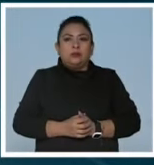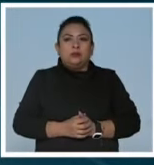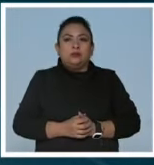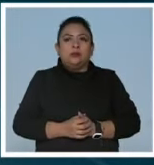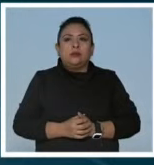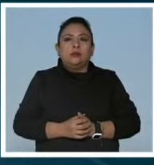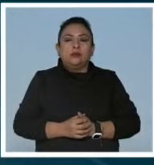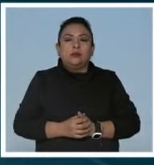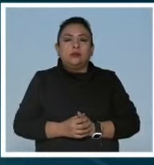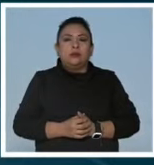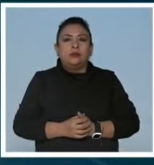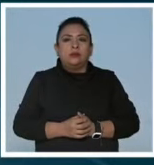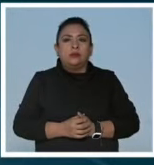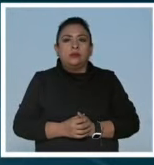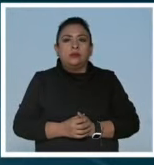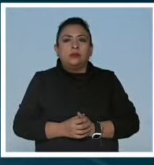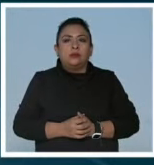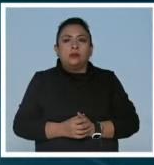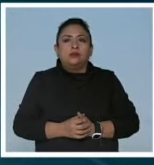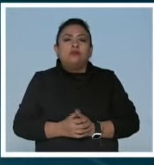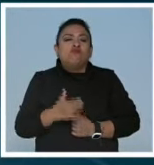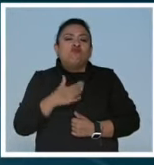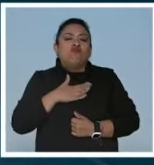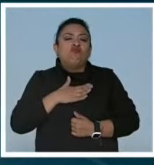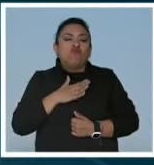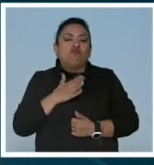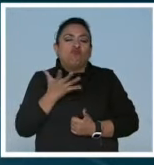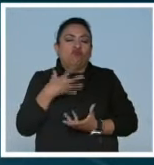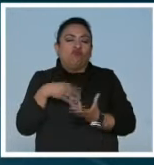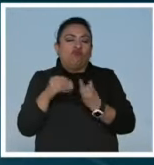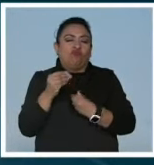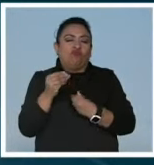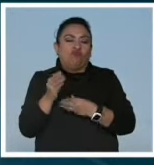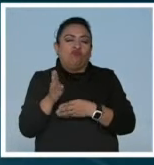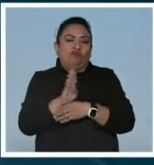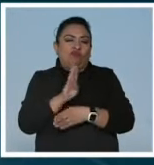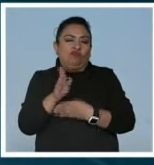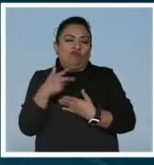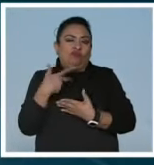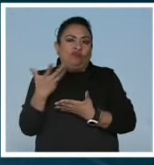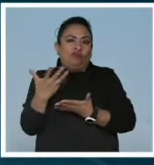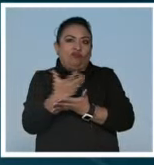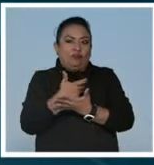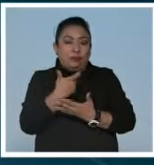de tener un beneficio económico, pues